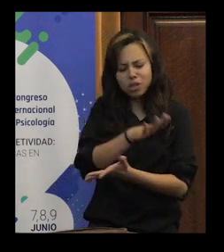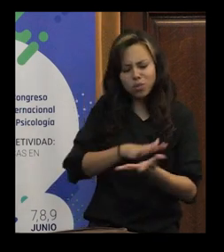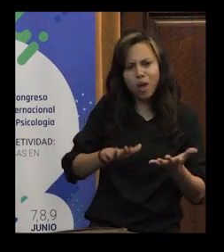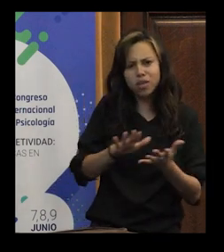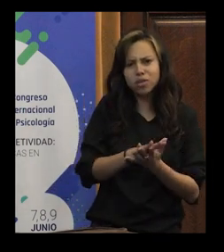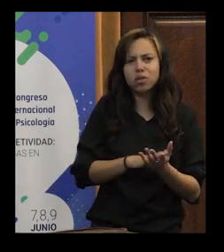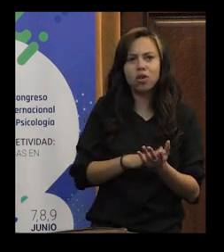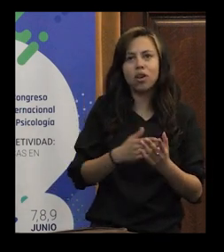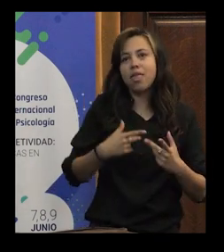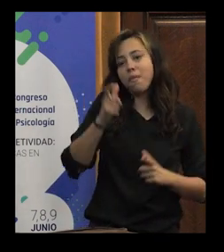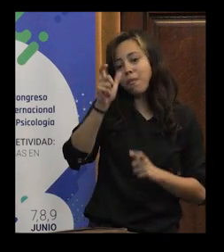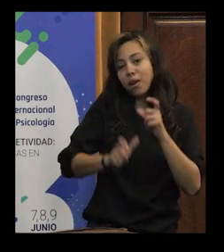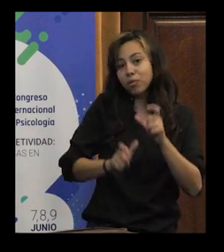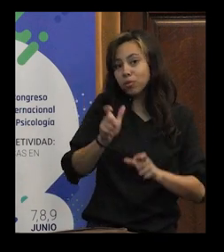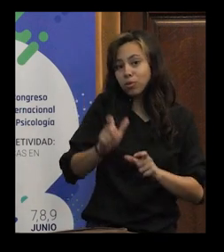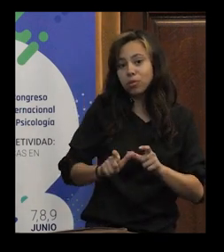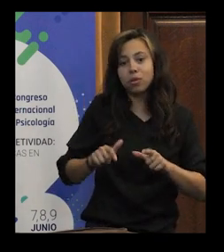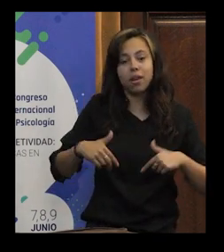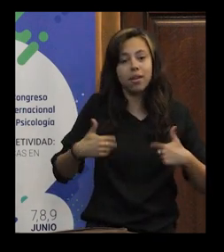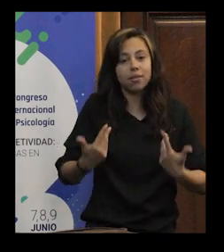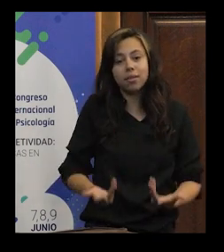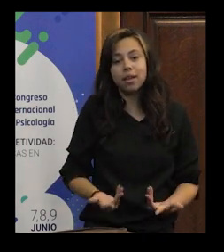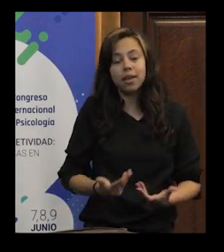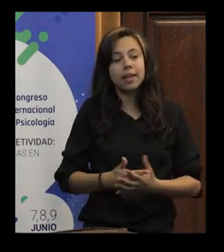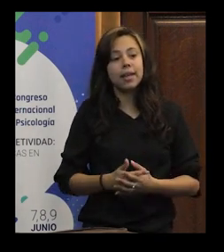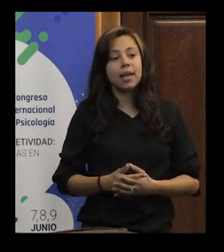se disponen